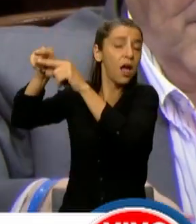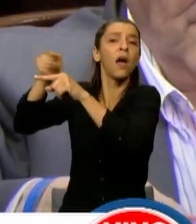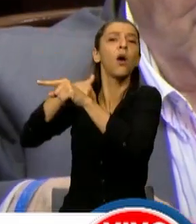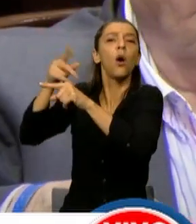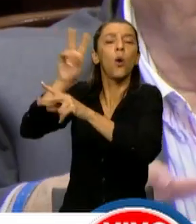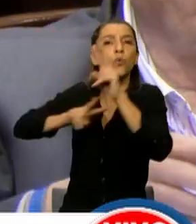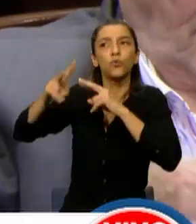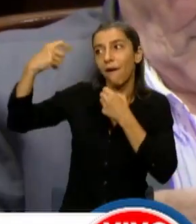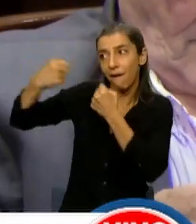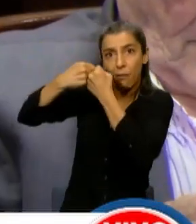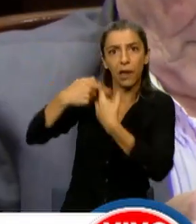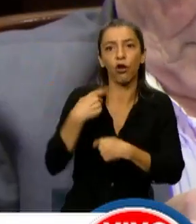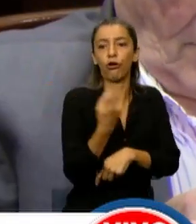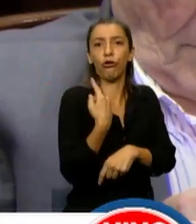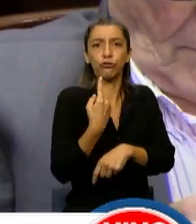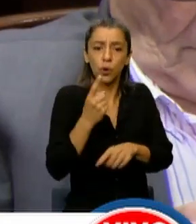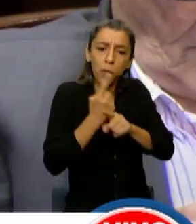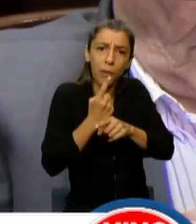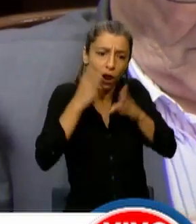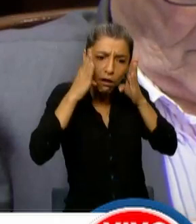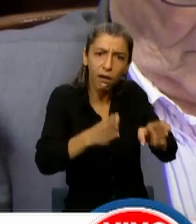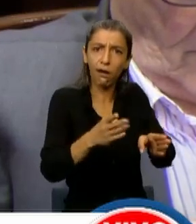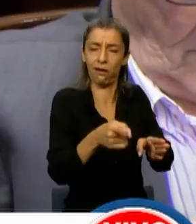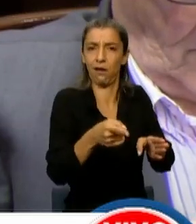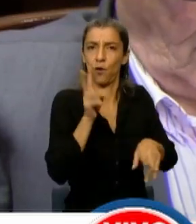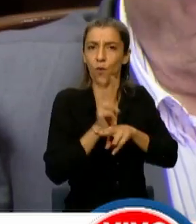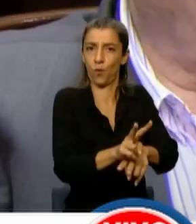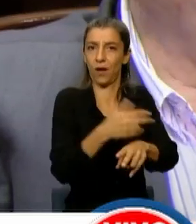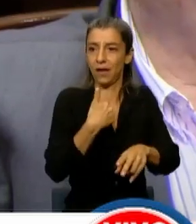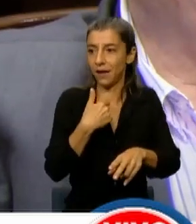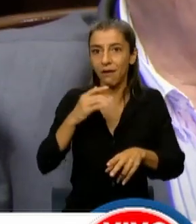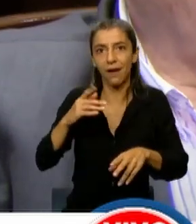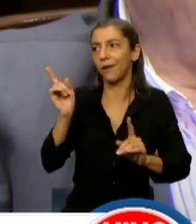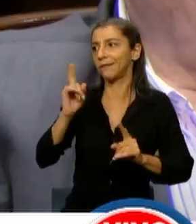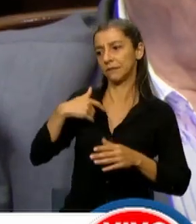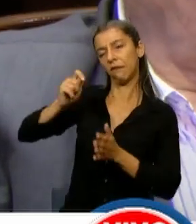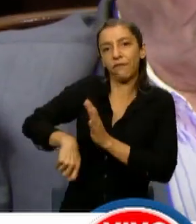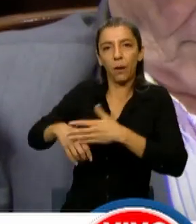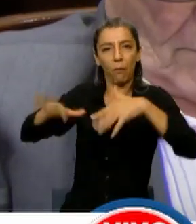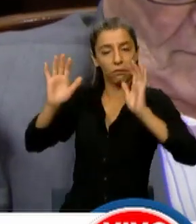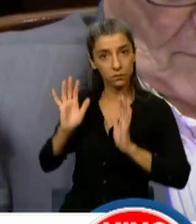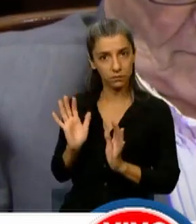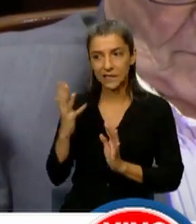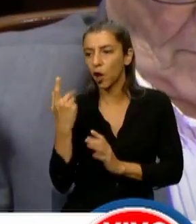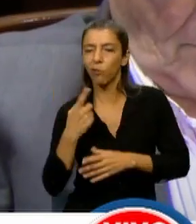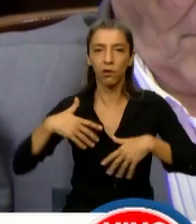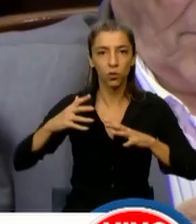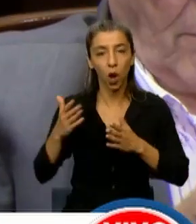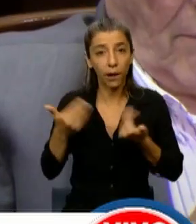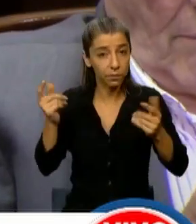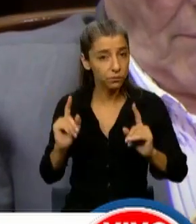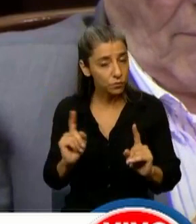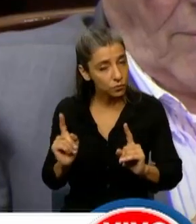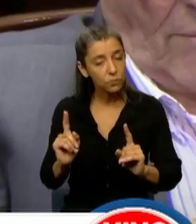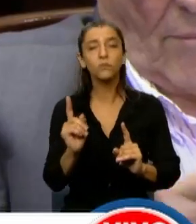Pero no ir a firmar mañana o como dijo alguien, yo arreglo esto en 5 minutos, porque ustedes todos